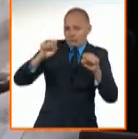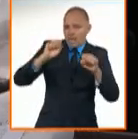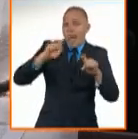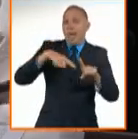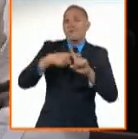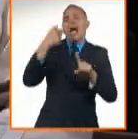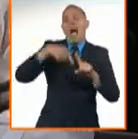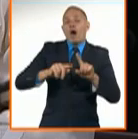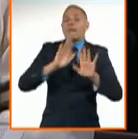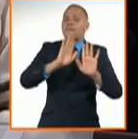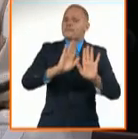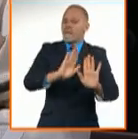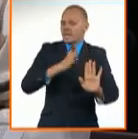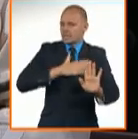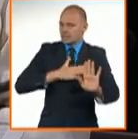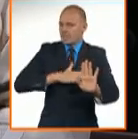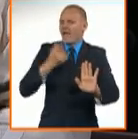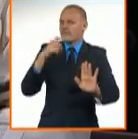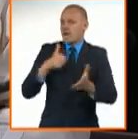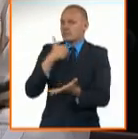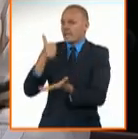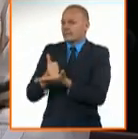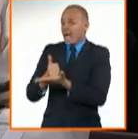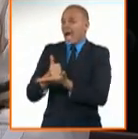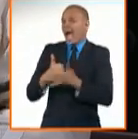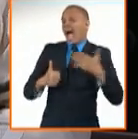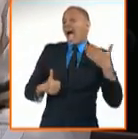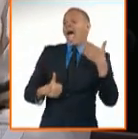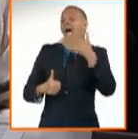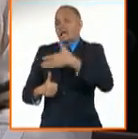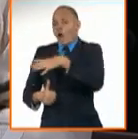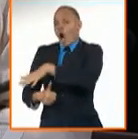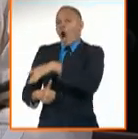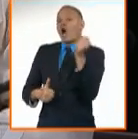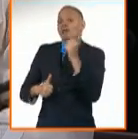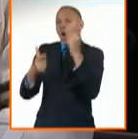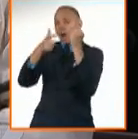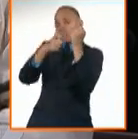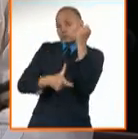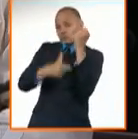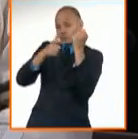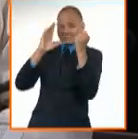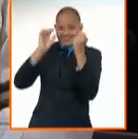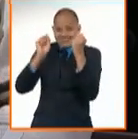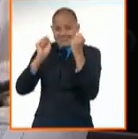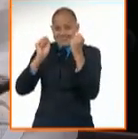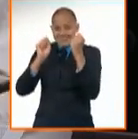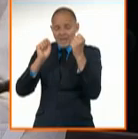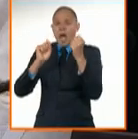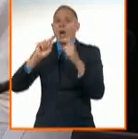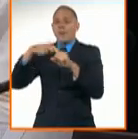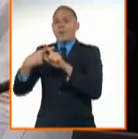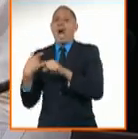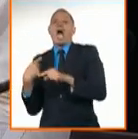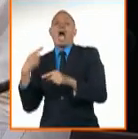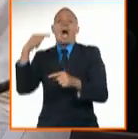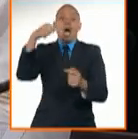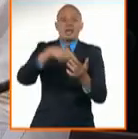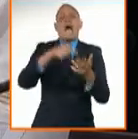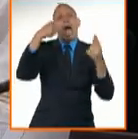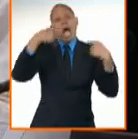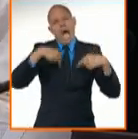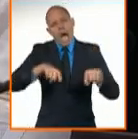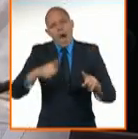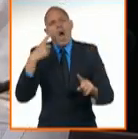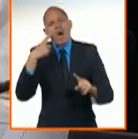en la solución de esa avería en depresión de la complejidad que tenga esa avería y entonces son cosas que nos pasa que en realidad